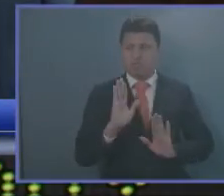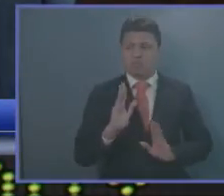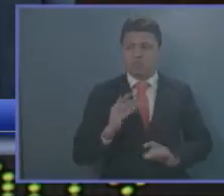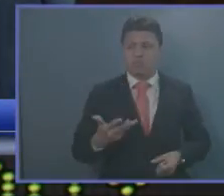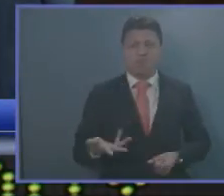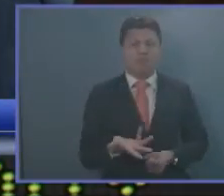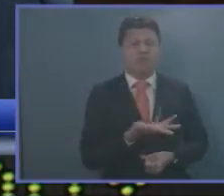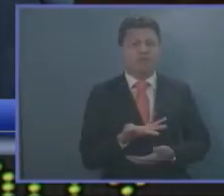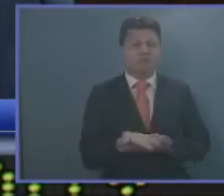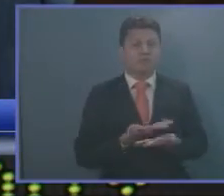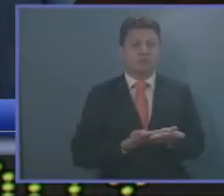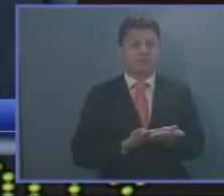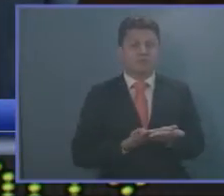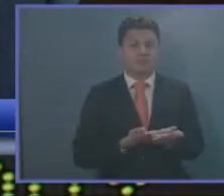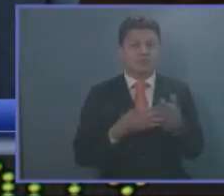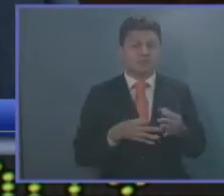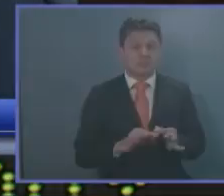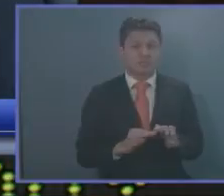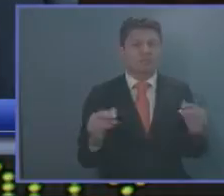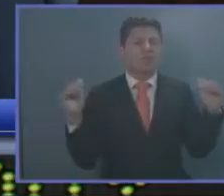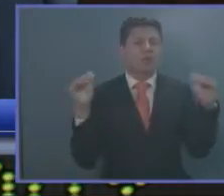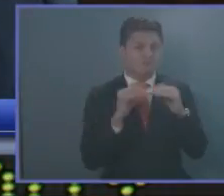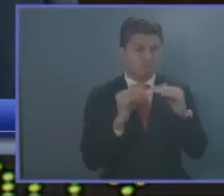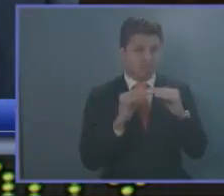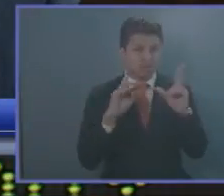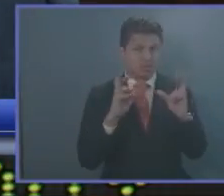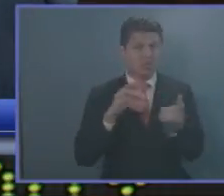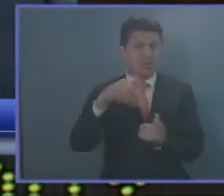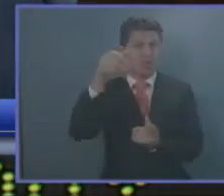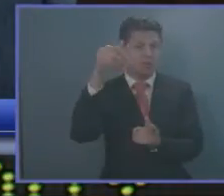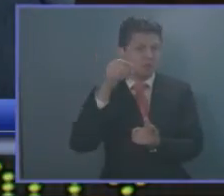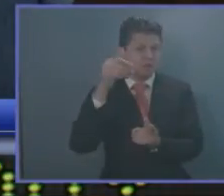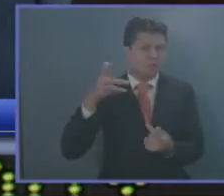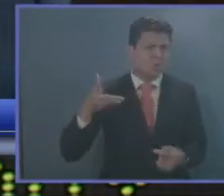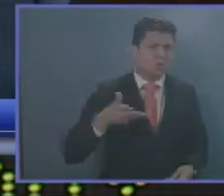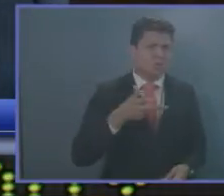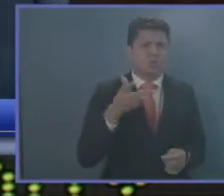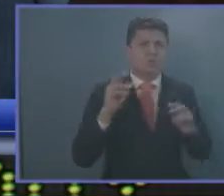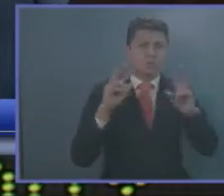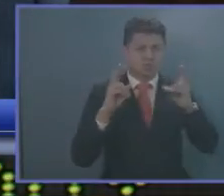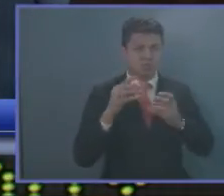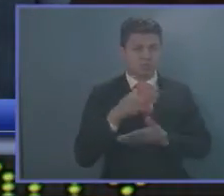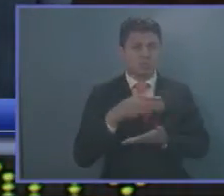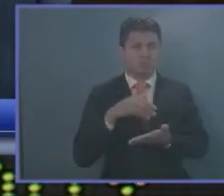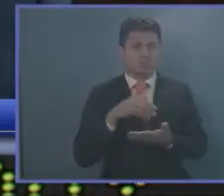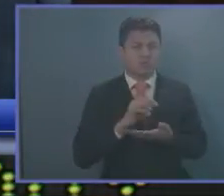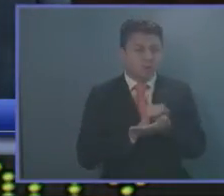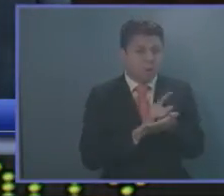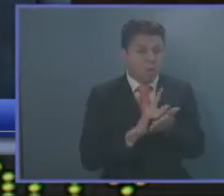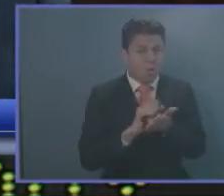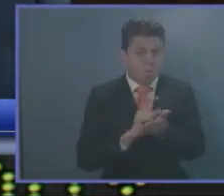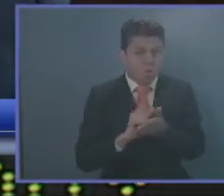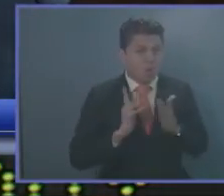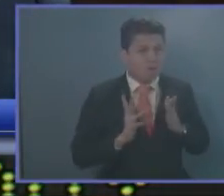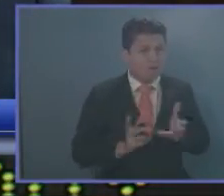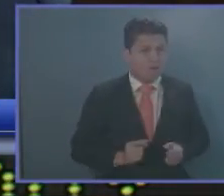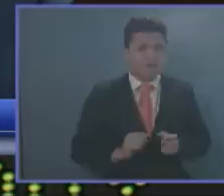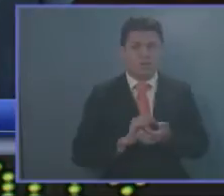recursos naturales, además la educación en todos los centros educativos de nuestro